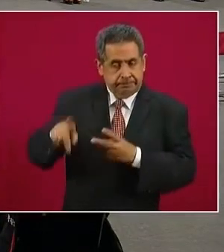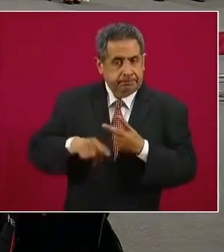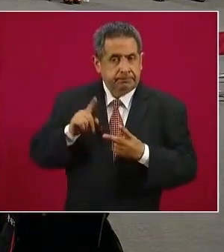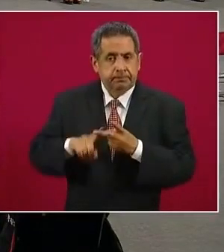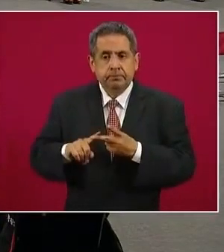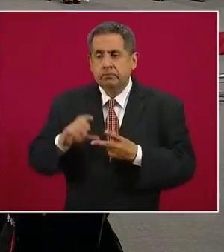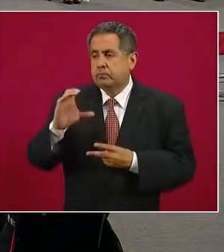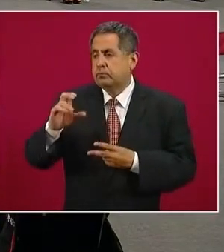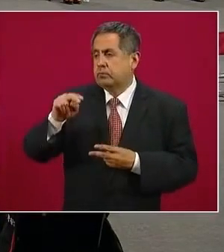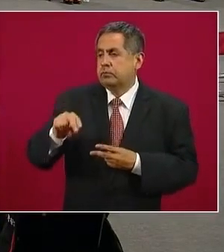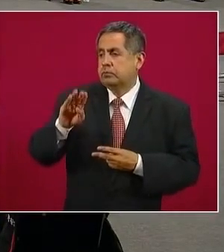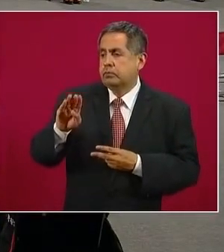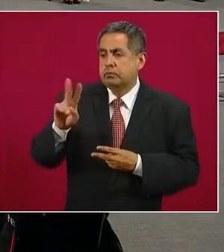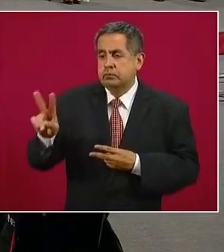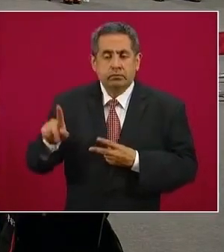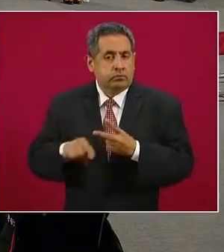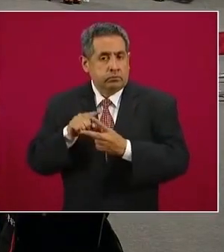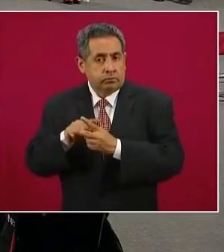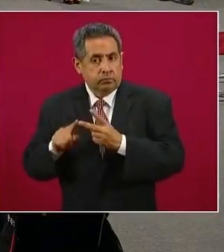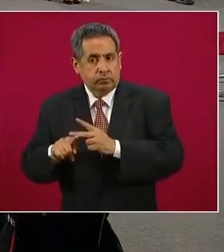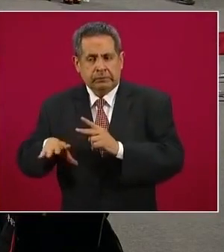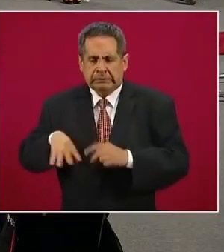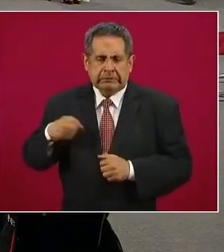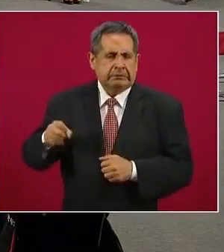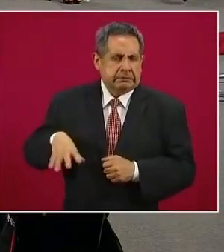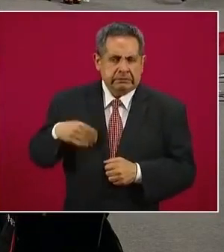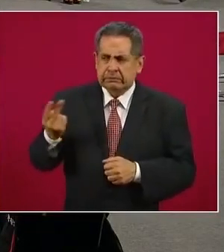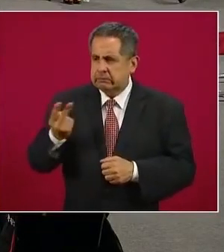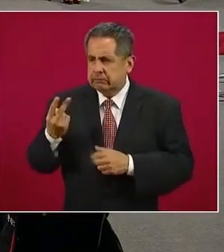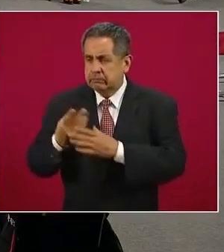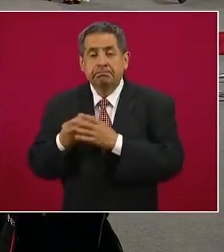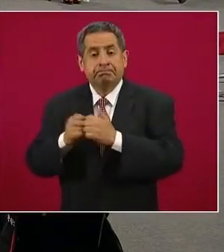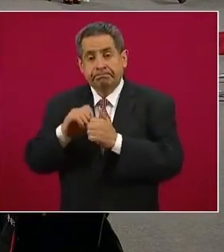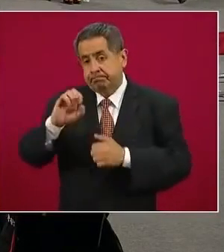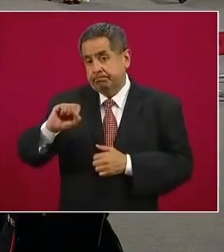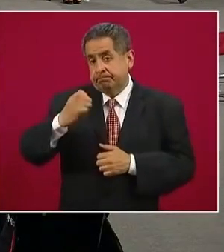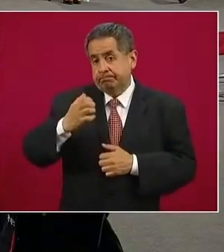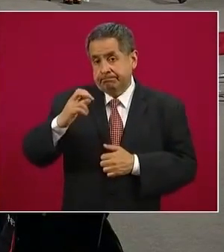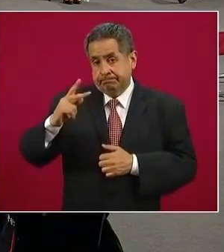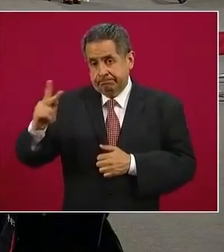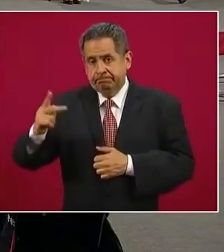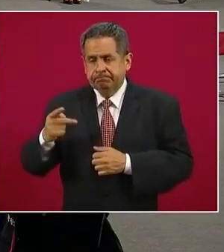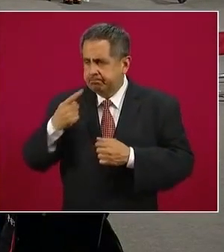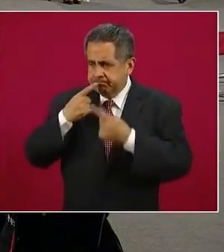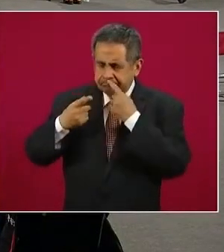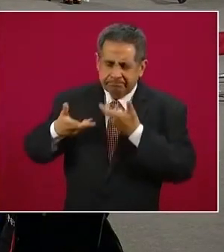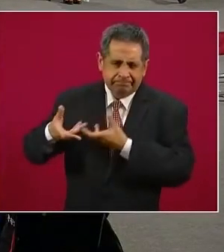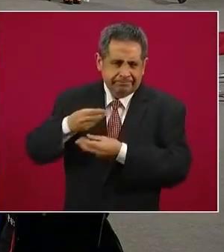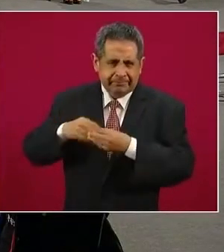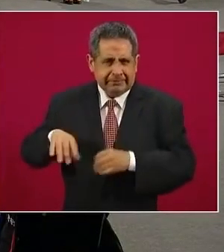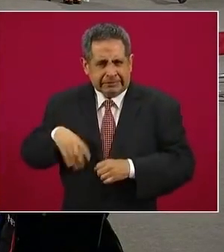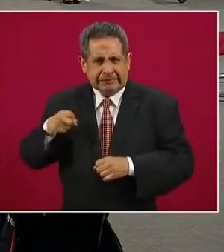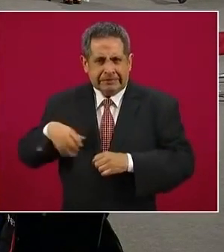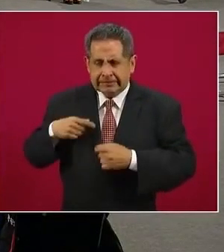república salvador como rubíes y josé luís varios días noticieros canal 7